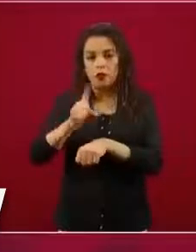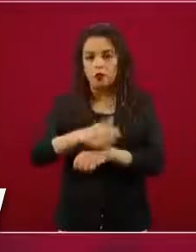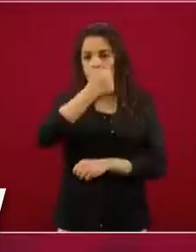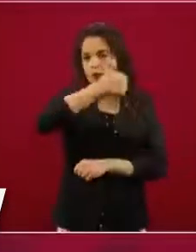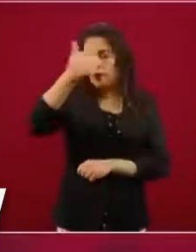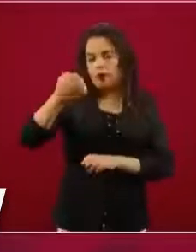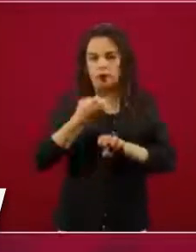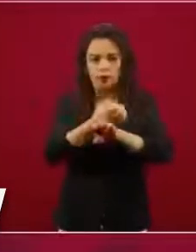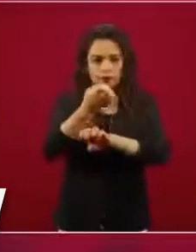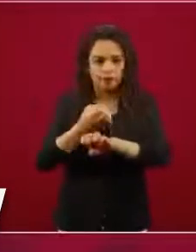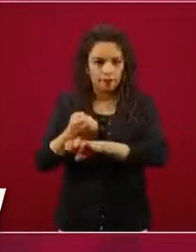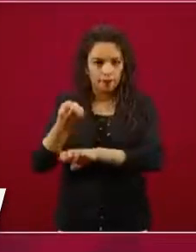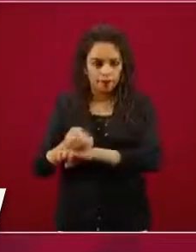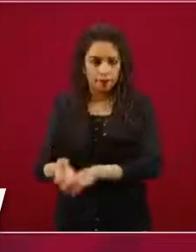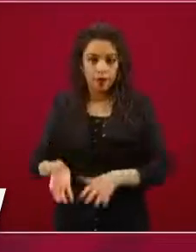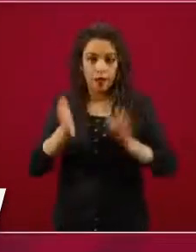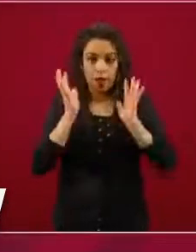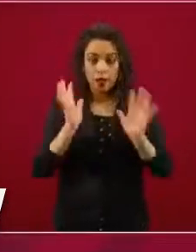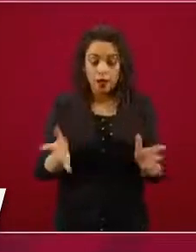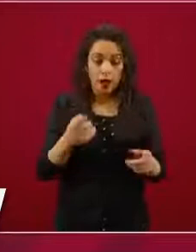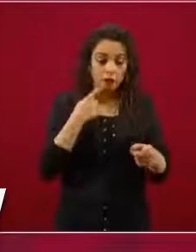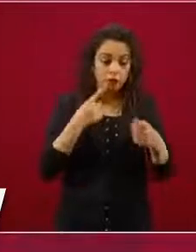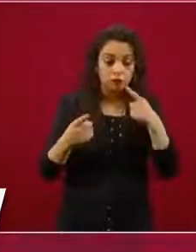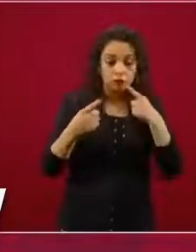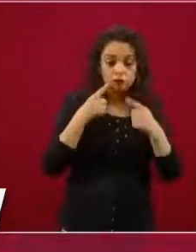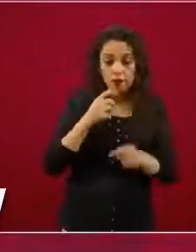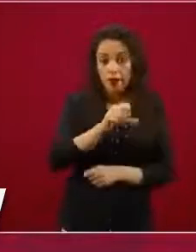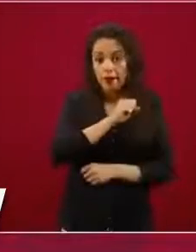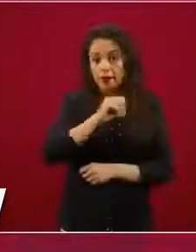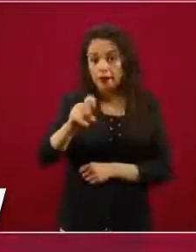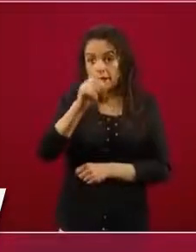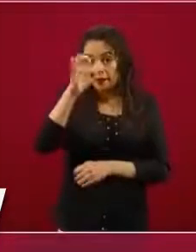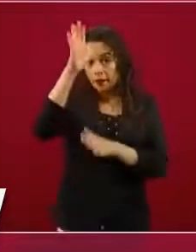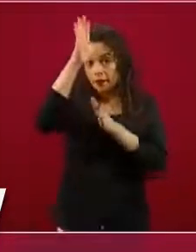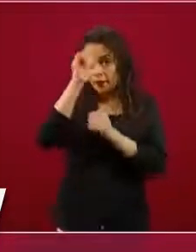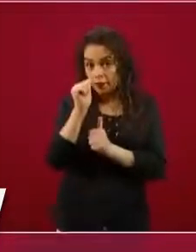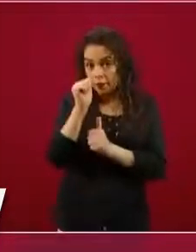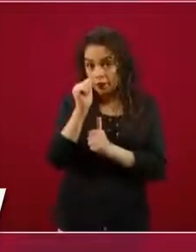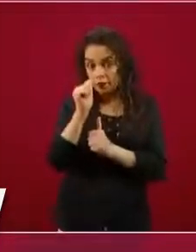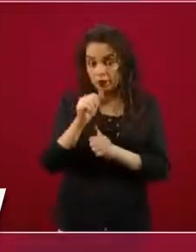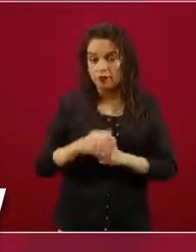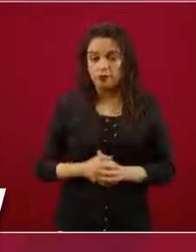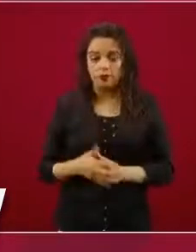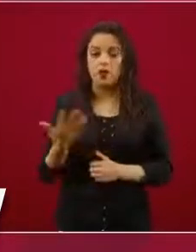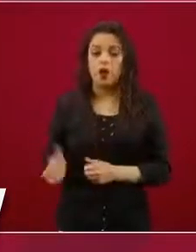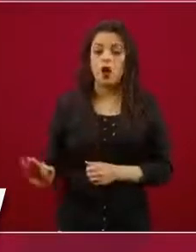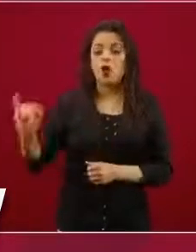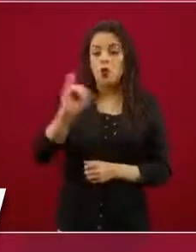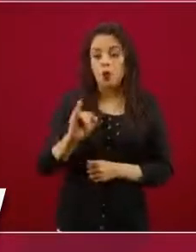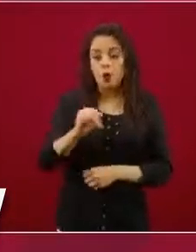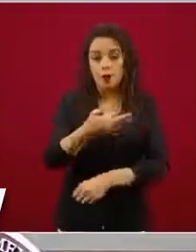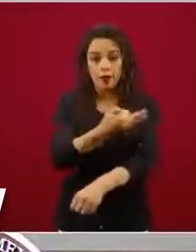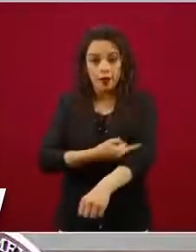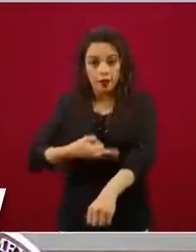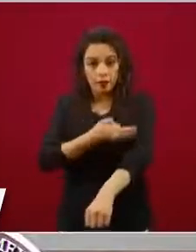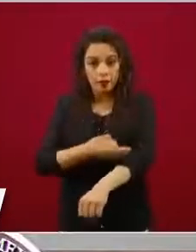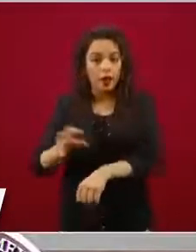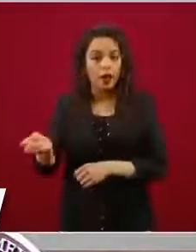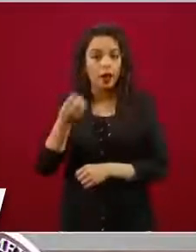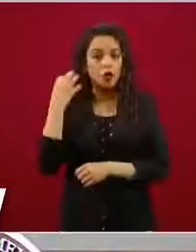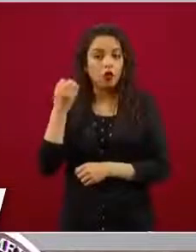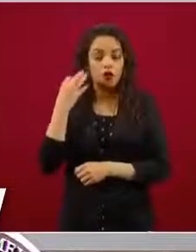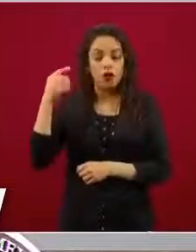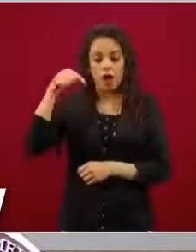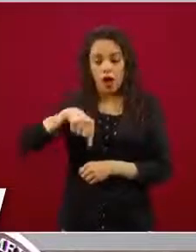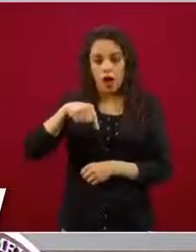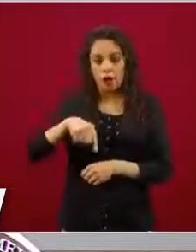vez resuelta de consenso cualquiera de estas inquietudes, el jueves por la tarde en la conferencia vespertina